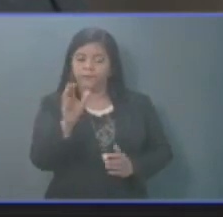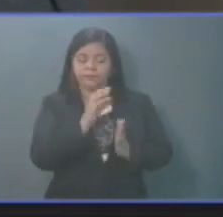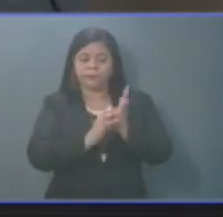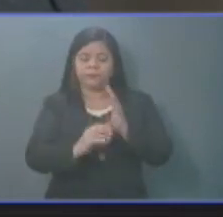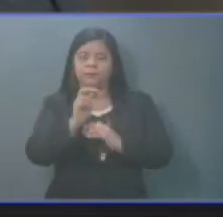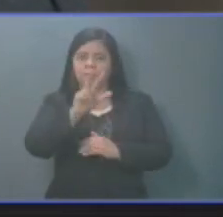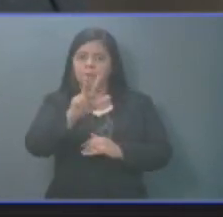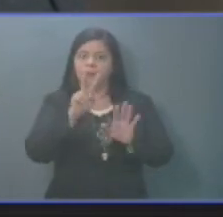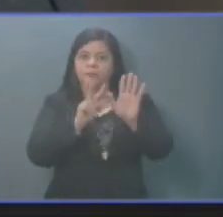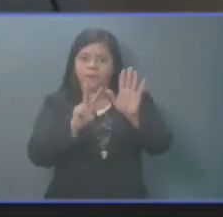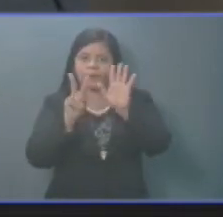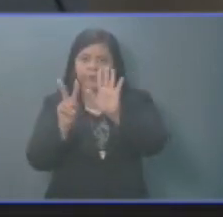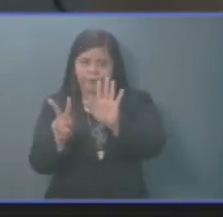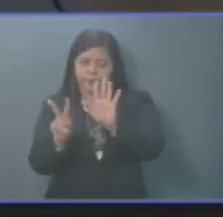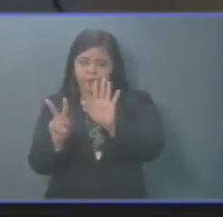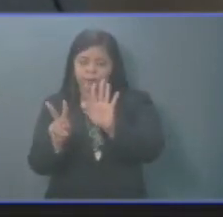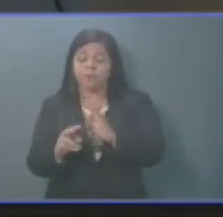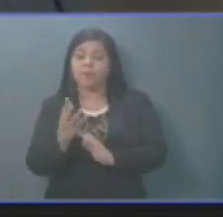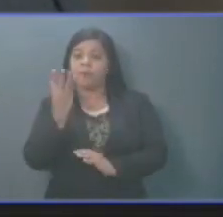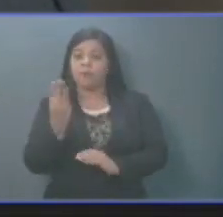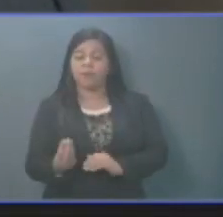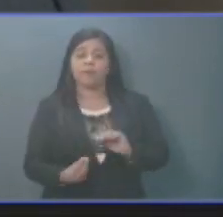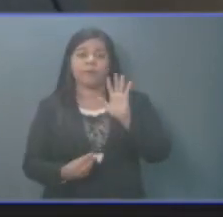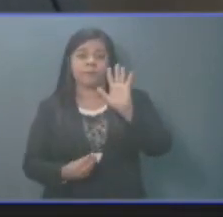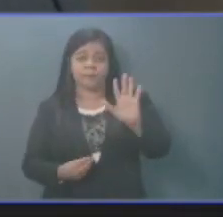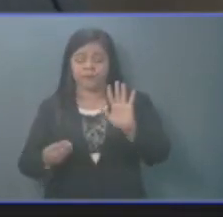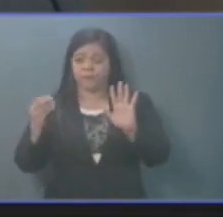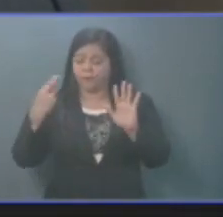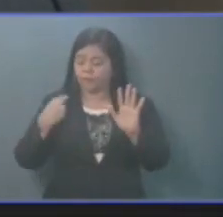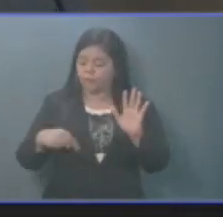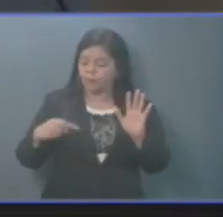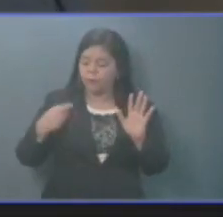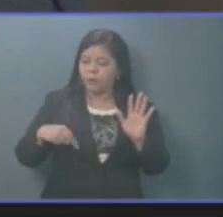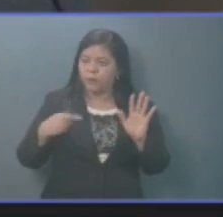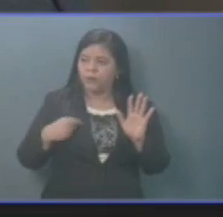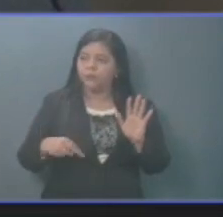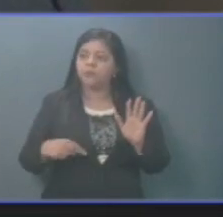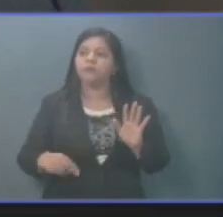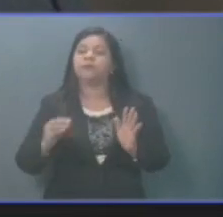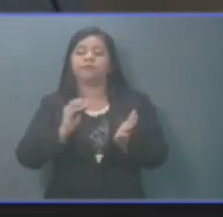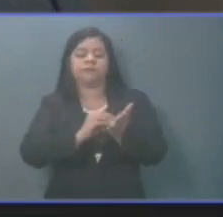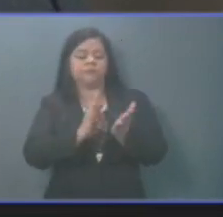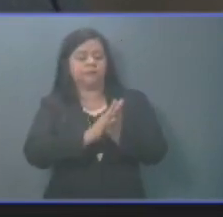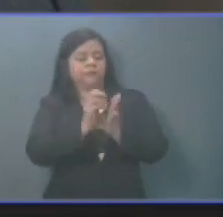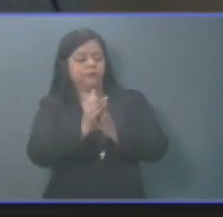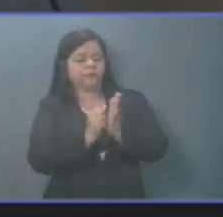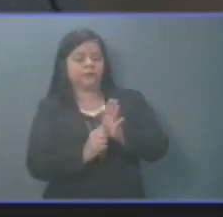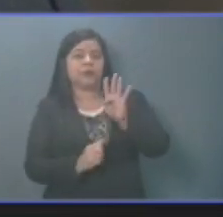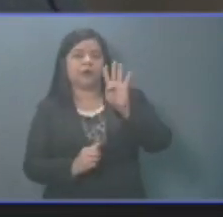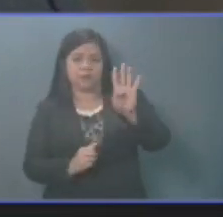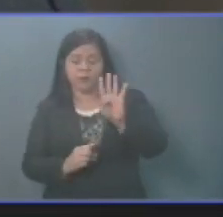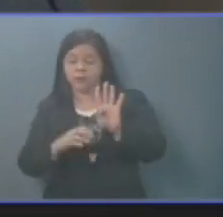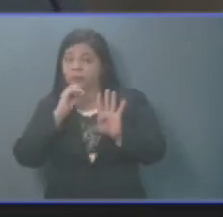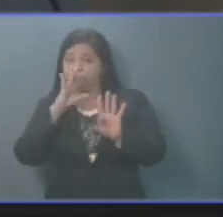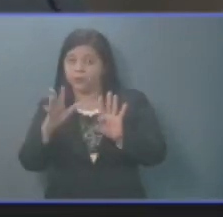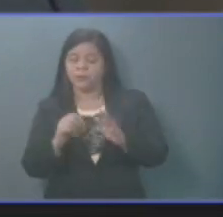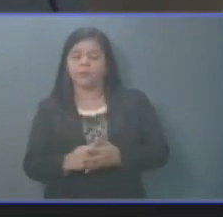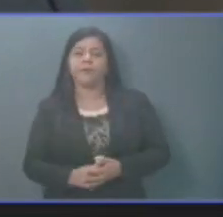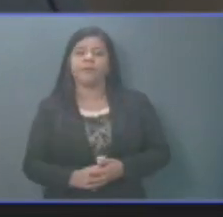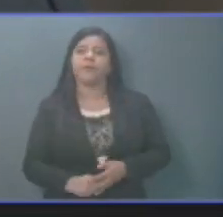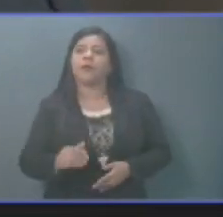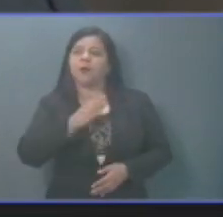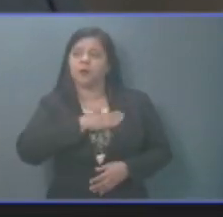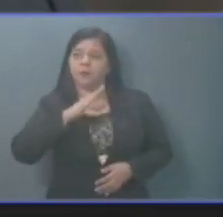número 377, de fecha 5 de noviembre del 2007, establece en su artículo 4 la obligación y